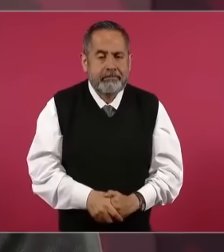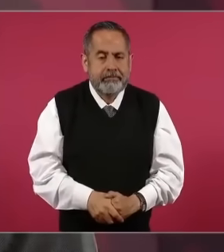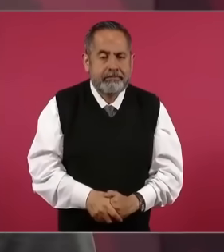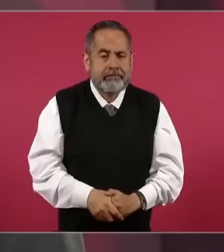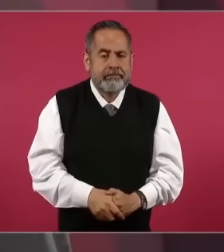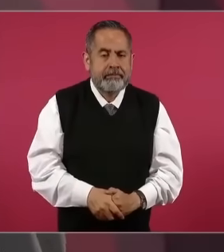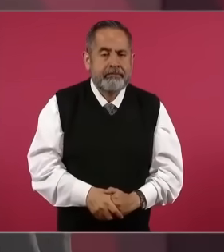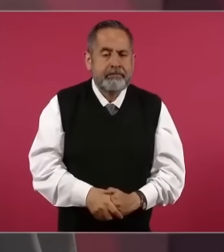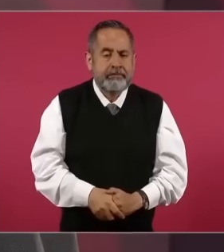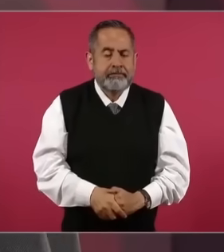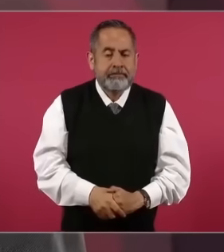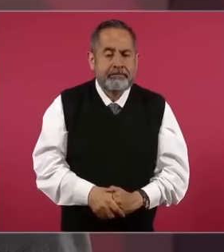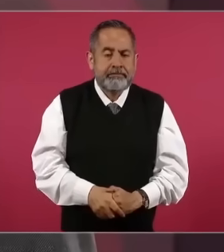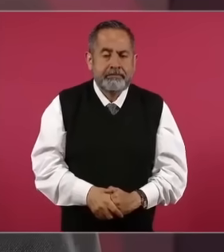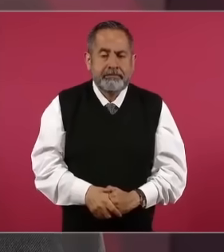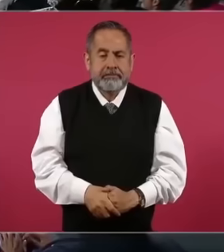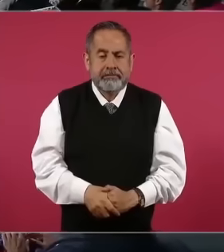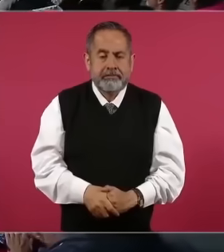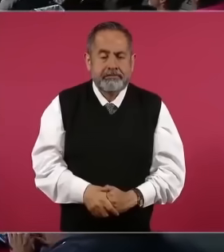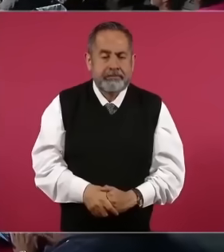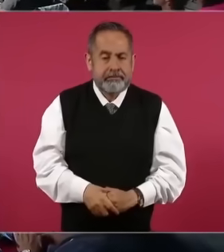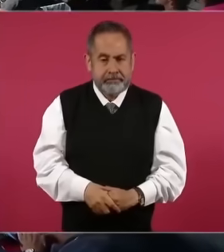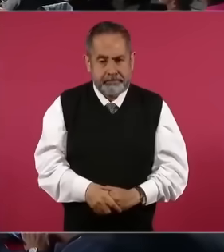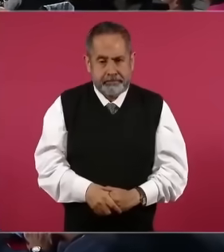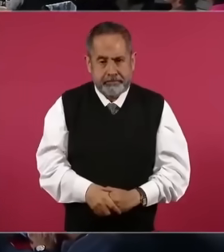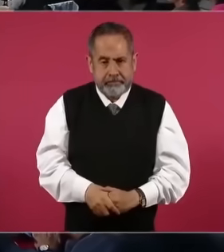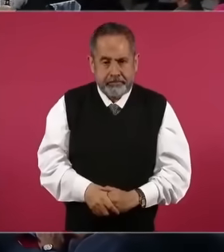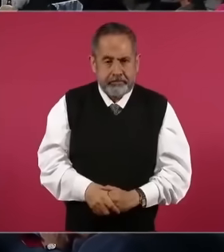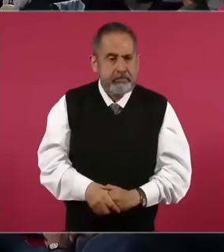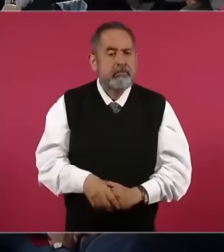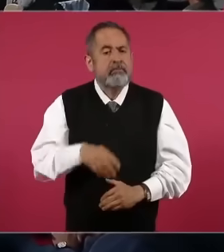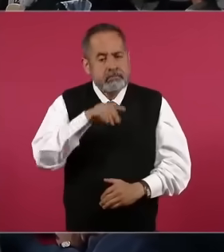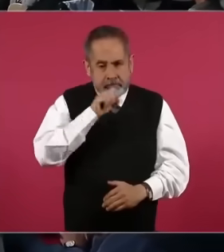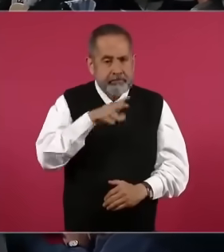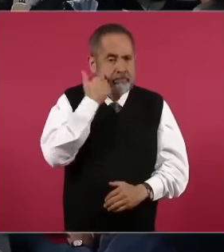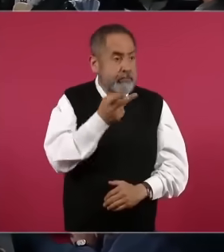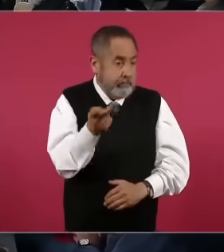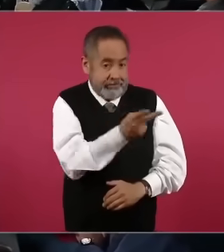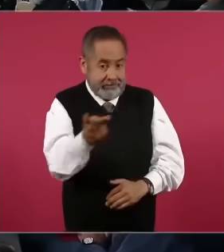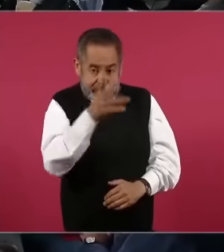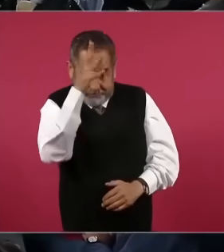Y queremos saber más sobre la negociación.